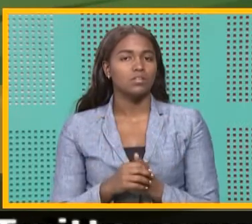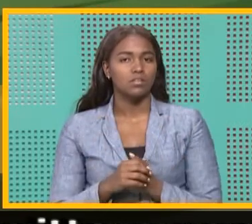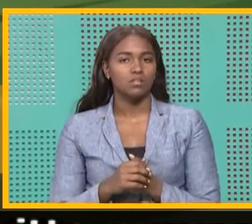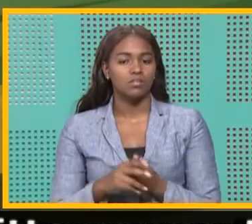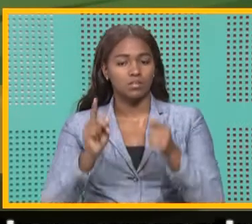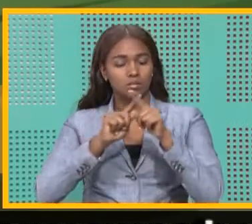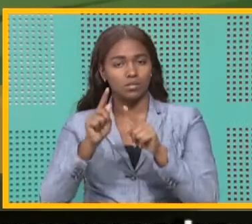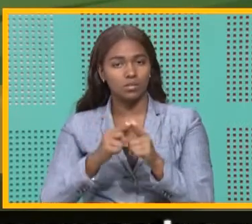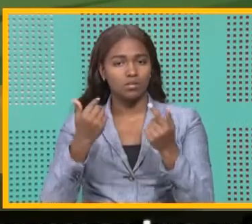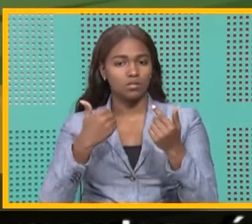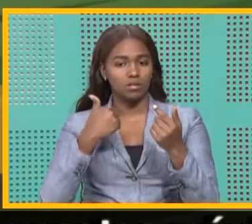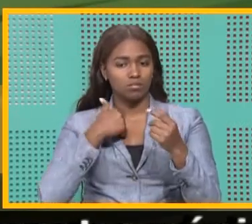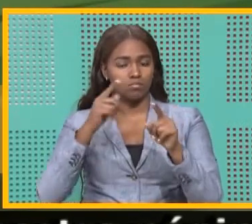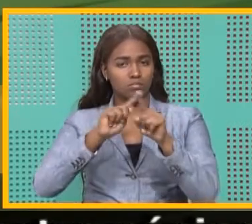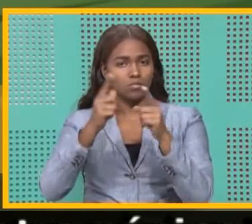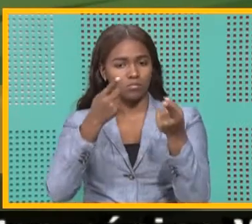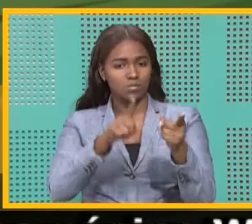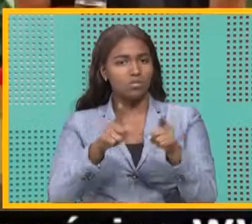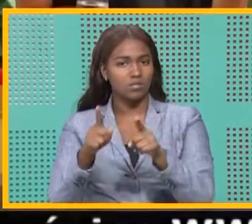Los principales rubros